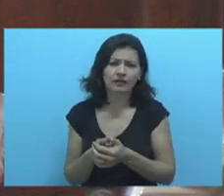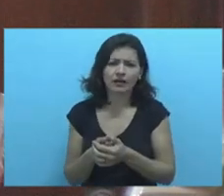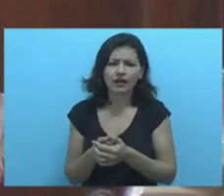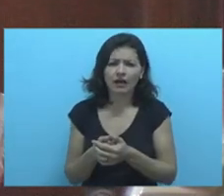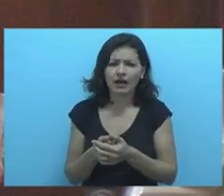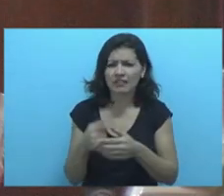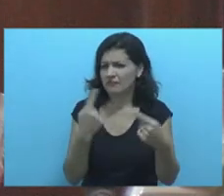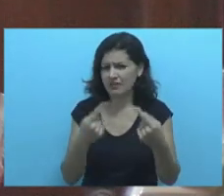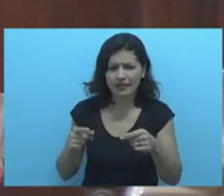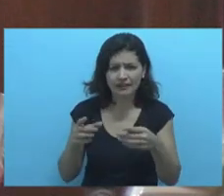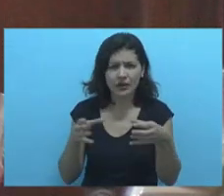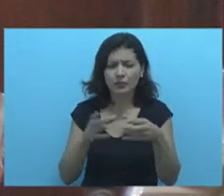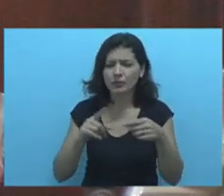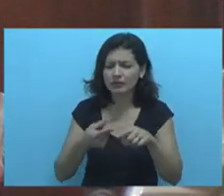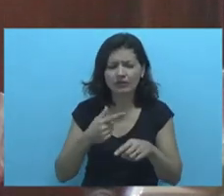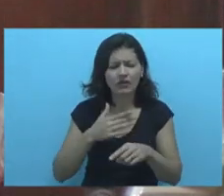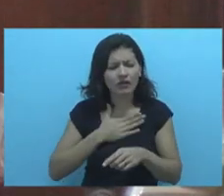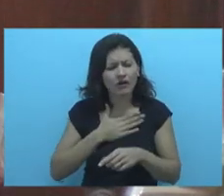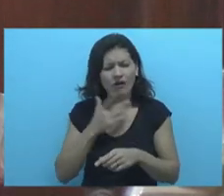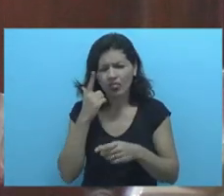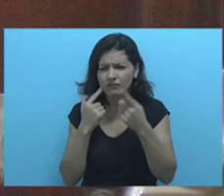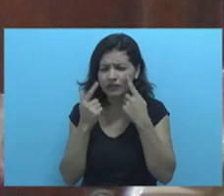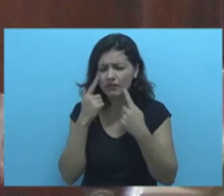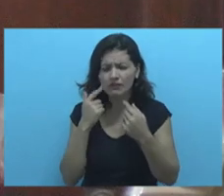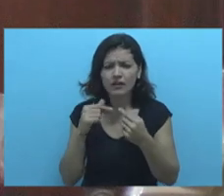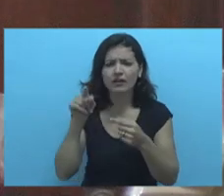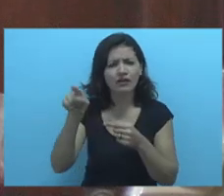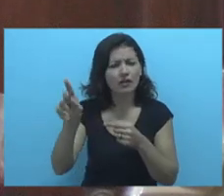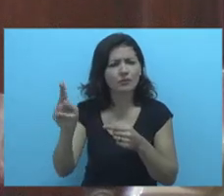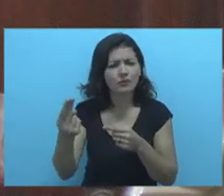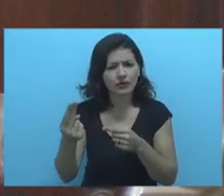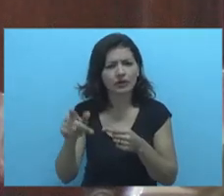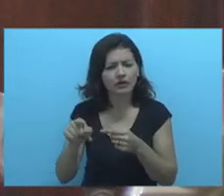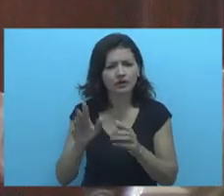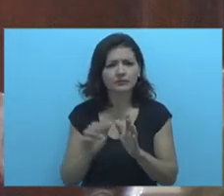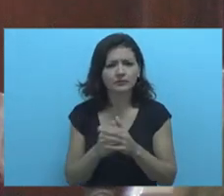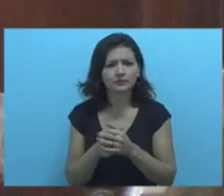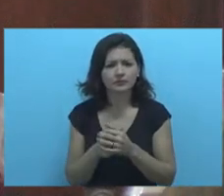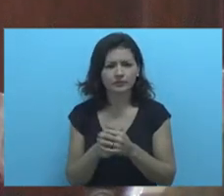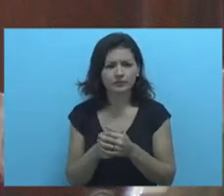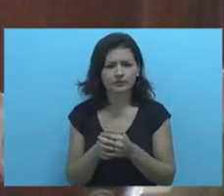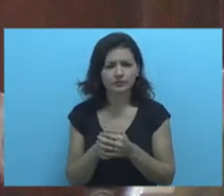persona que trascendió claramente el rumbo de la política y ha sido norte para su vida en la cotidianidad,